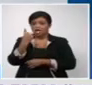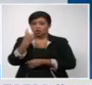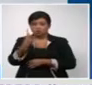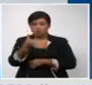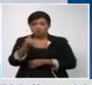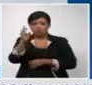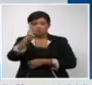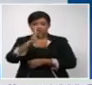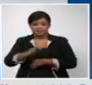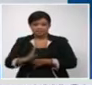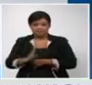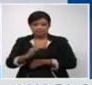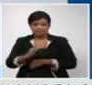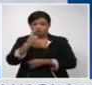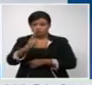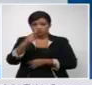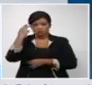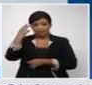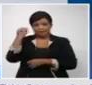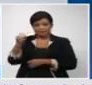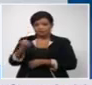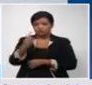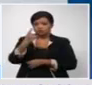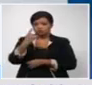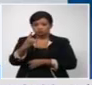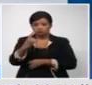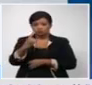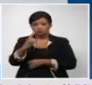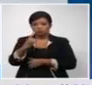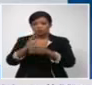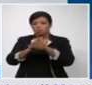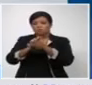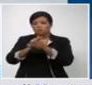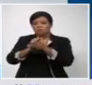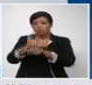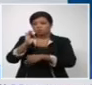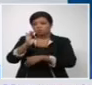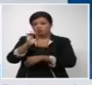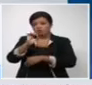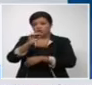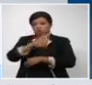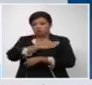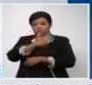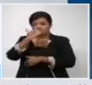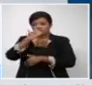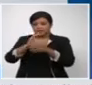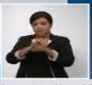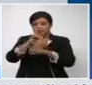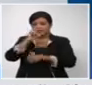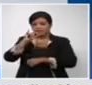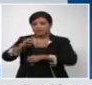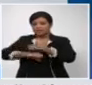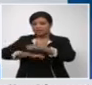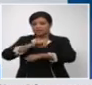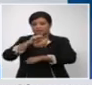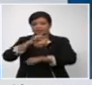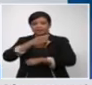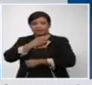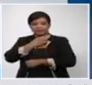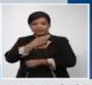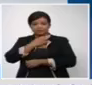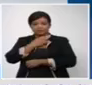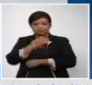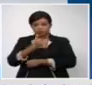y Mozambique 1 de cada uno. Y se diagnosticaron ayer 4 pacientes con